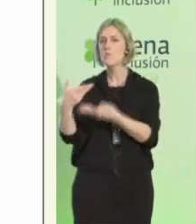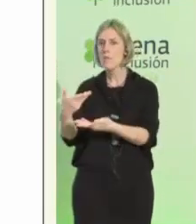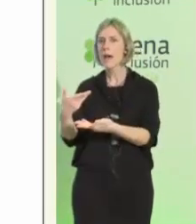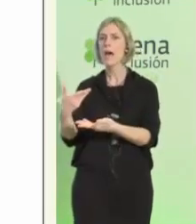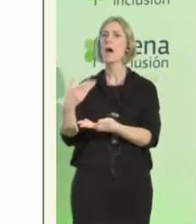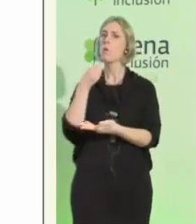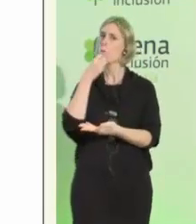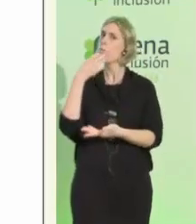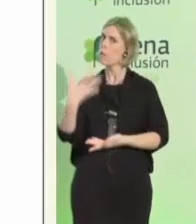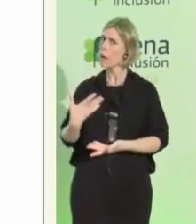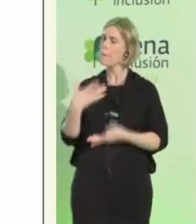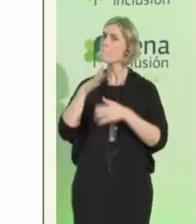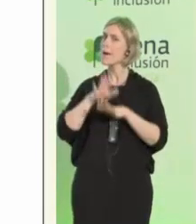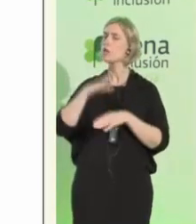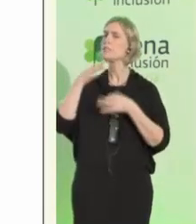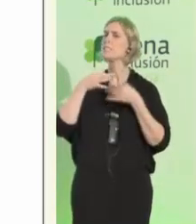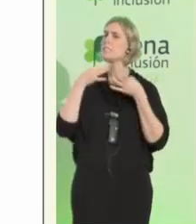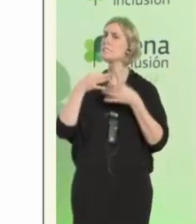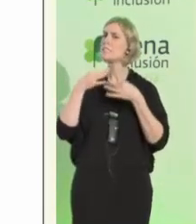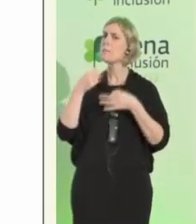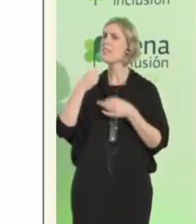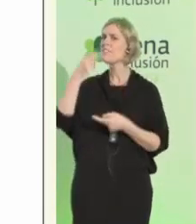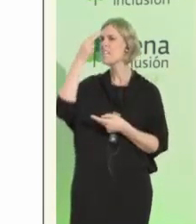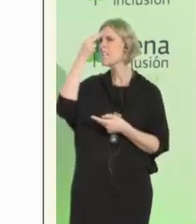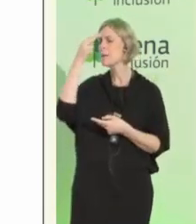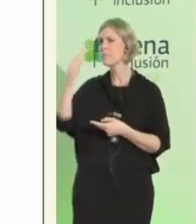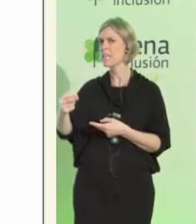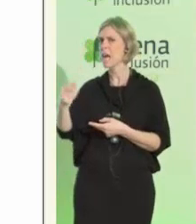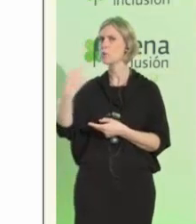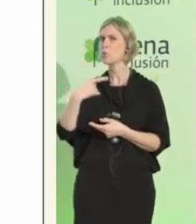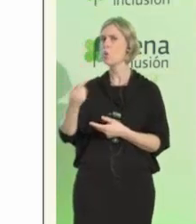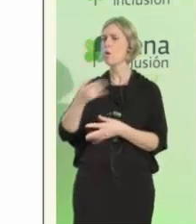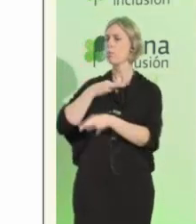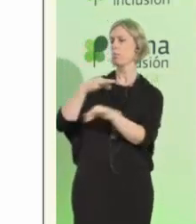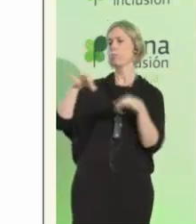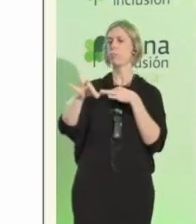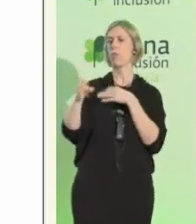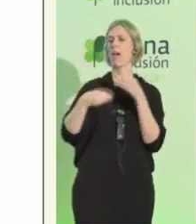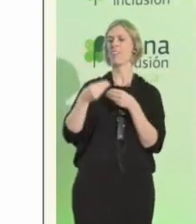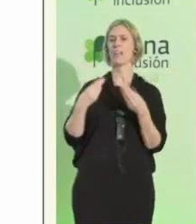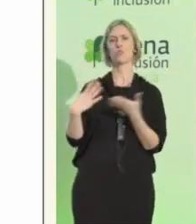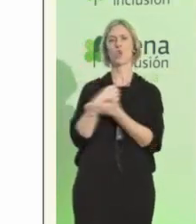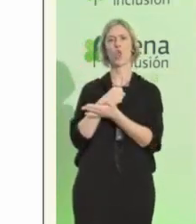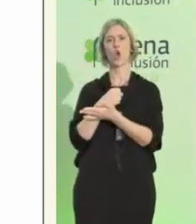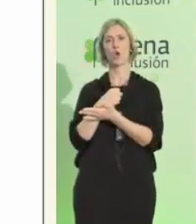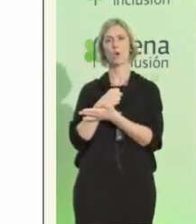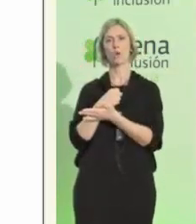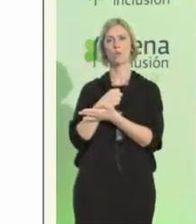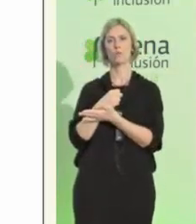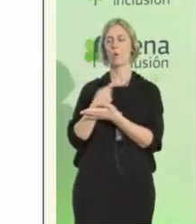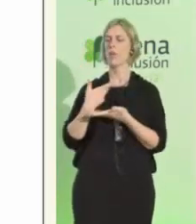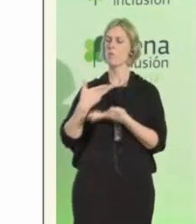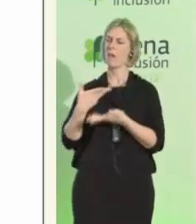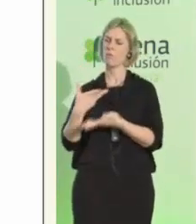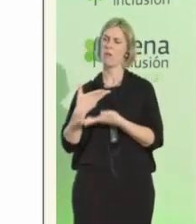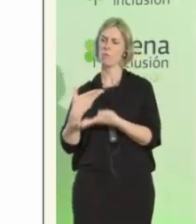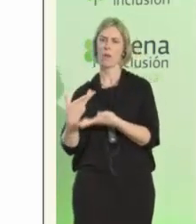de la persona con discapacidad y que no sea un hacer todo por la otra persona. Aquí tenemos una